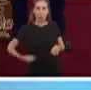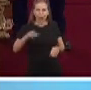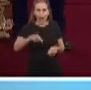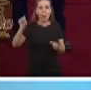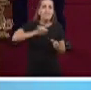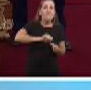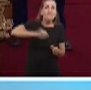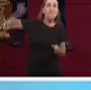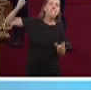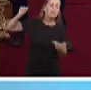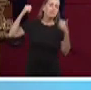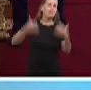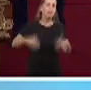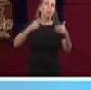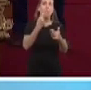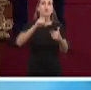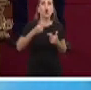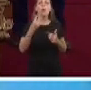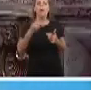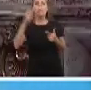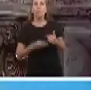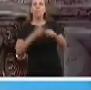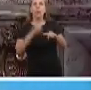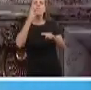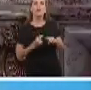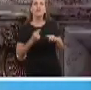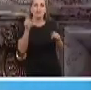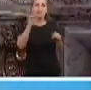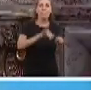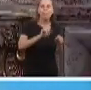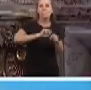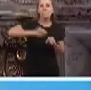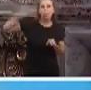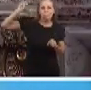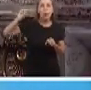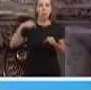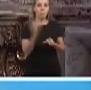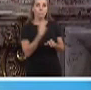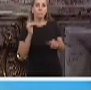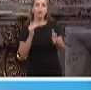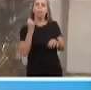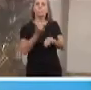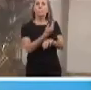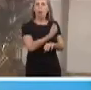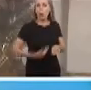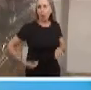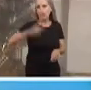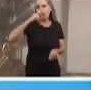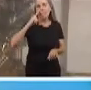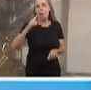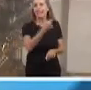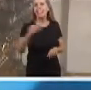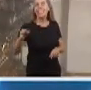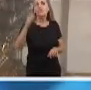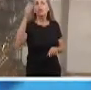y con uno de los baluartes y conquistas sociales que tiene la Argentina, que es el único